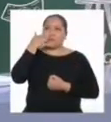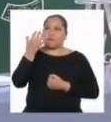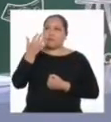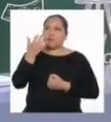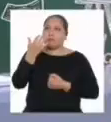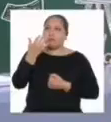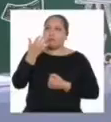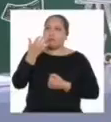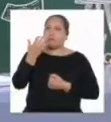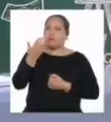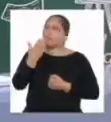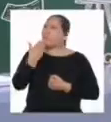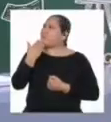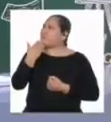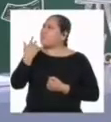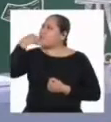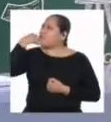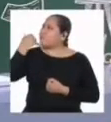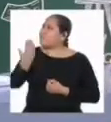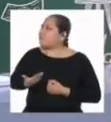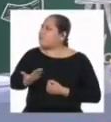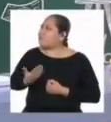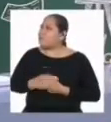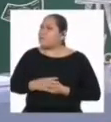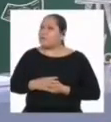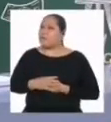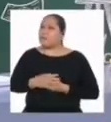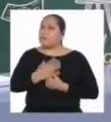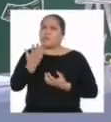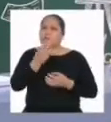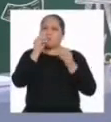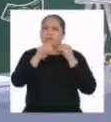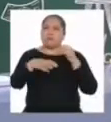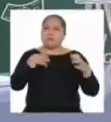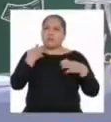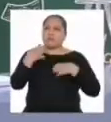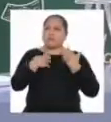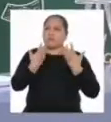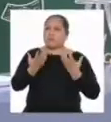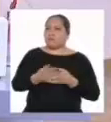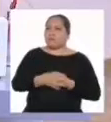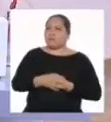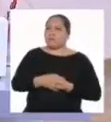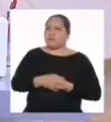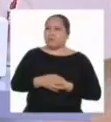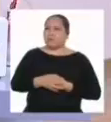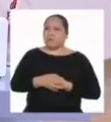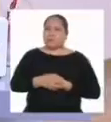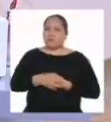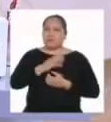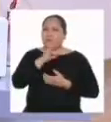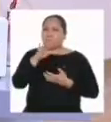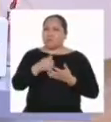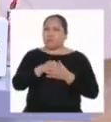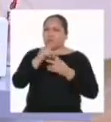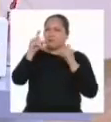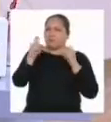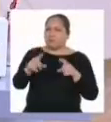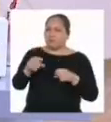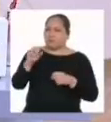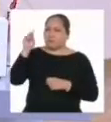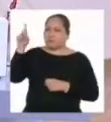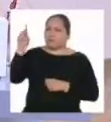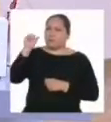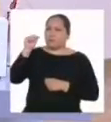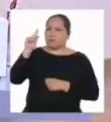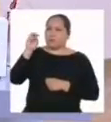a... ¿A quién puedo llamar? ¿Dónde se pone una queja? Todas esas preguntas se las haré